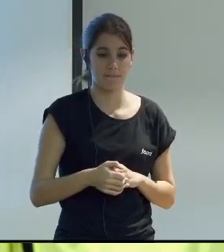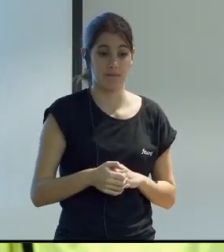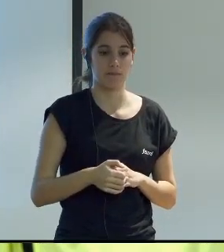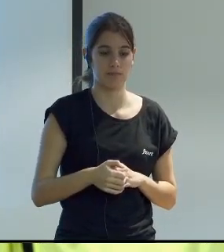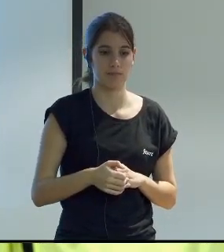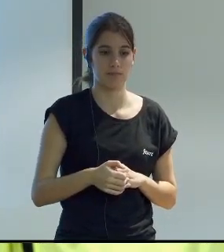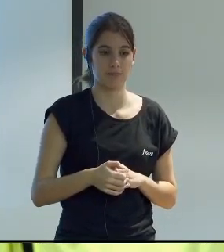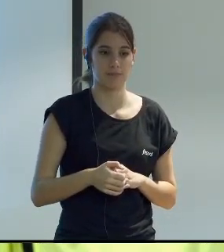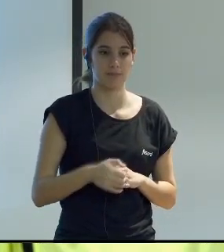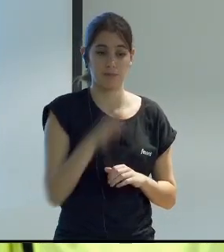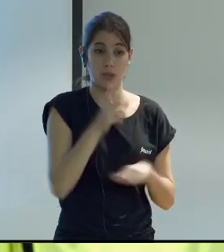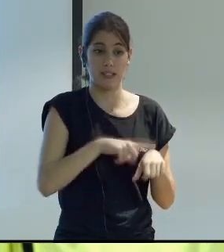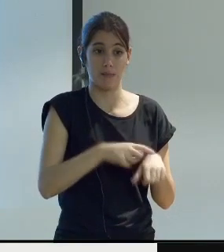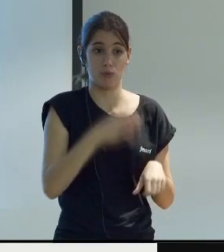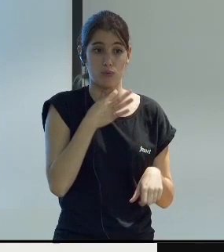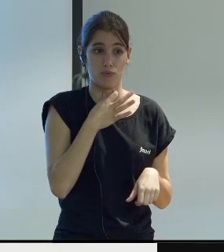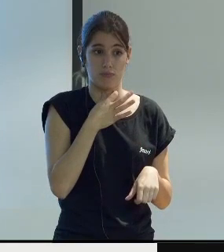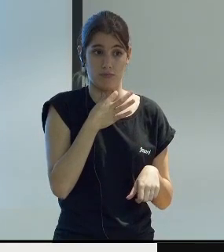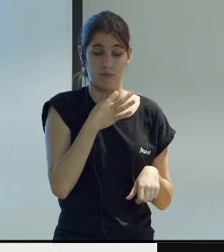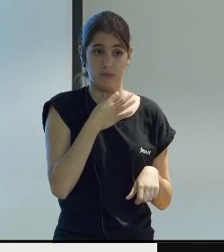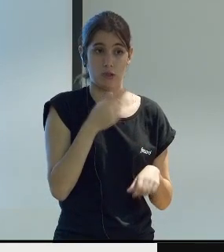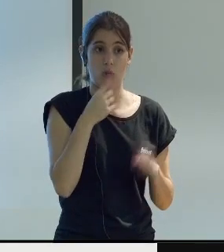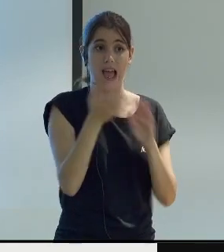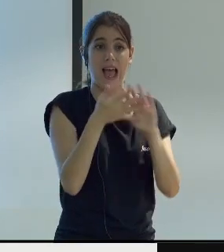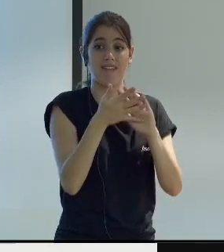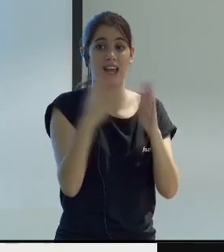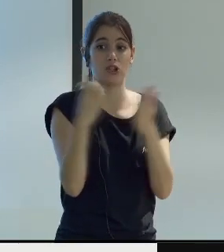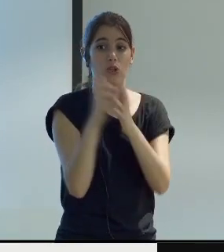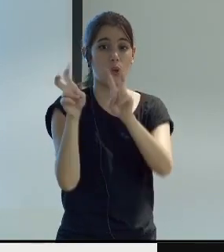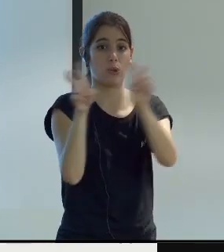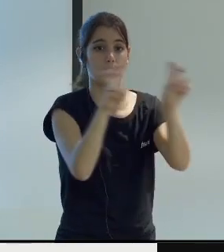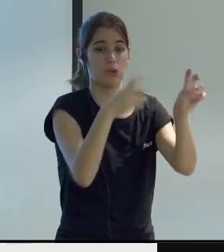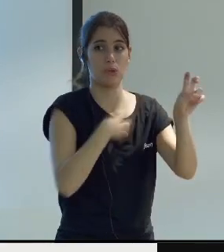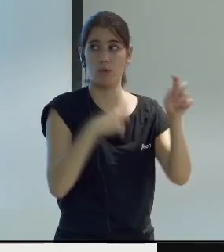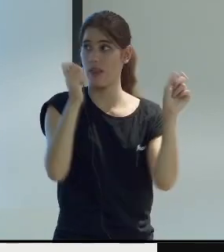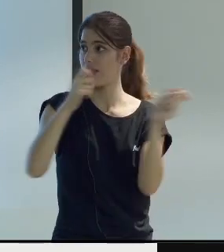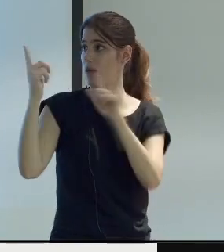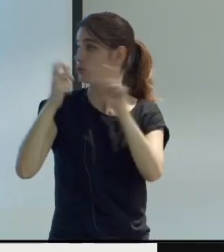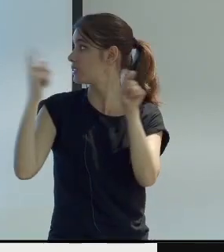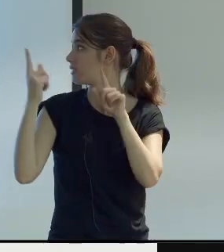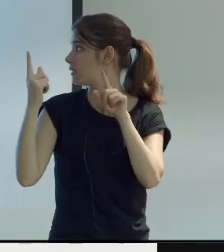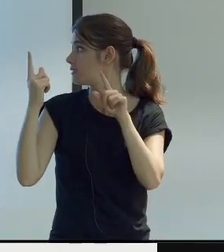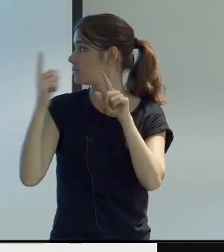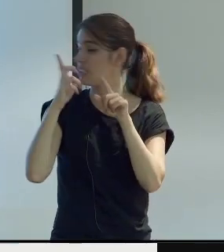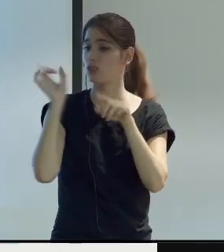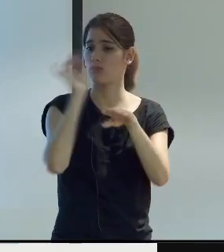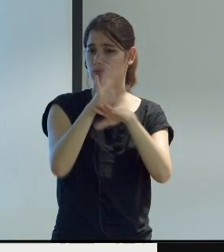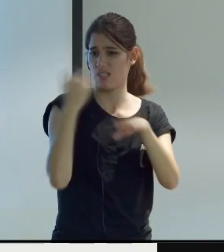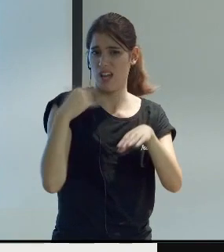como se me está acabando el tiempo, no voy a hablar de todas las cosas en las diapositivas que ustedes ya tienen, por